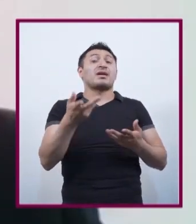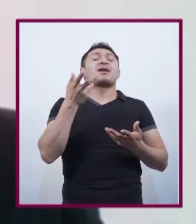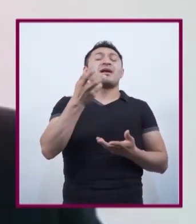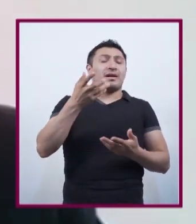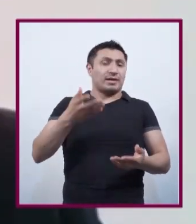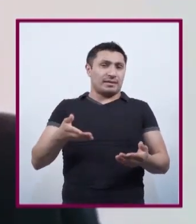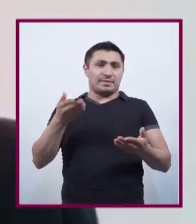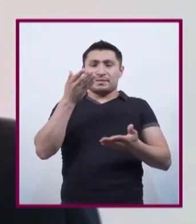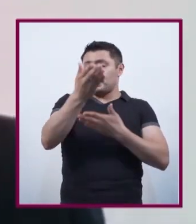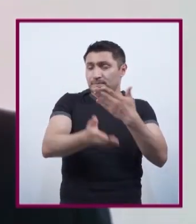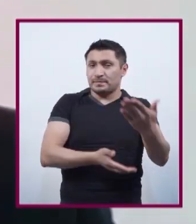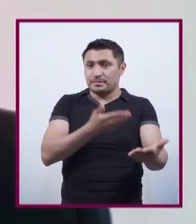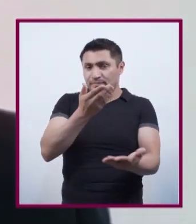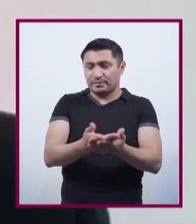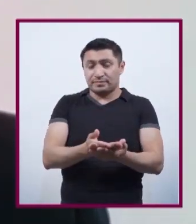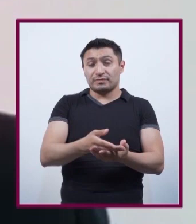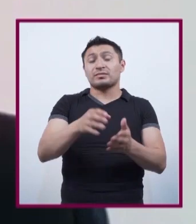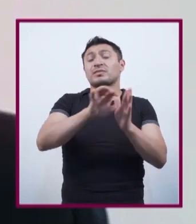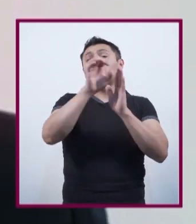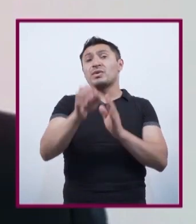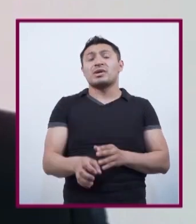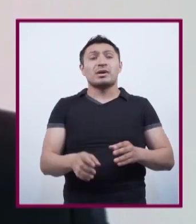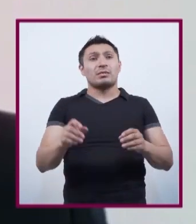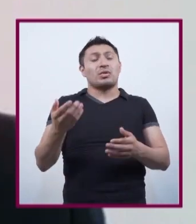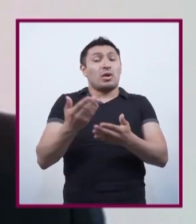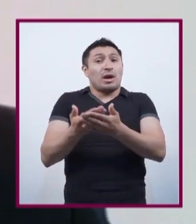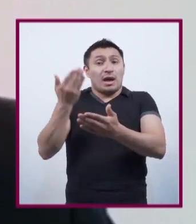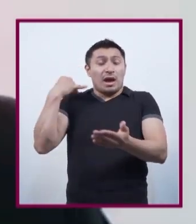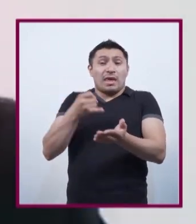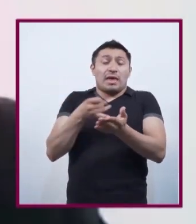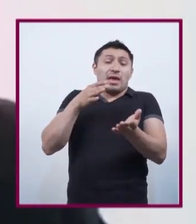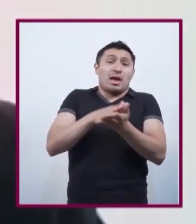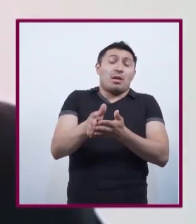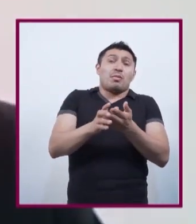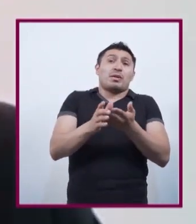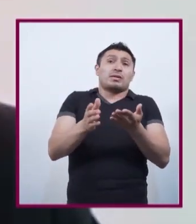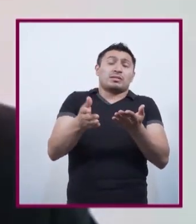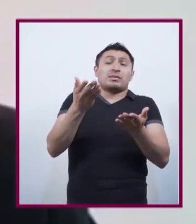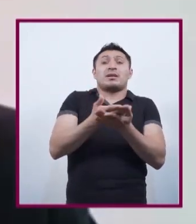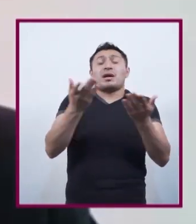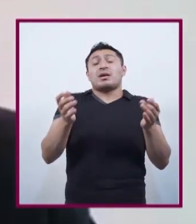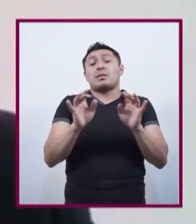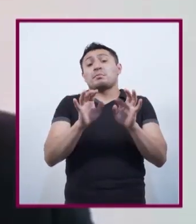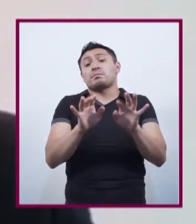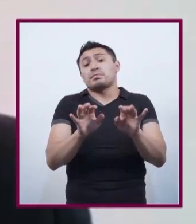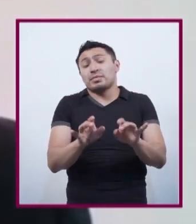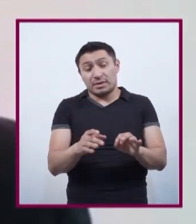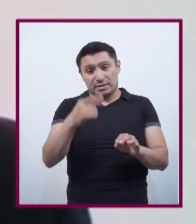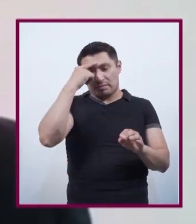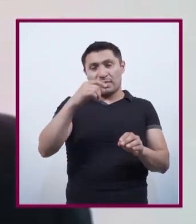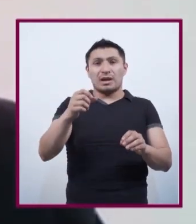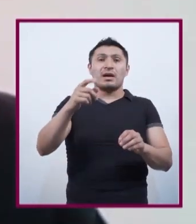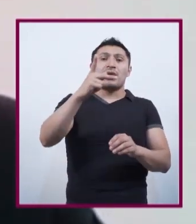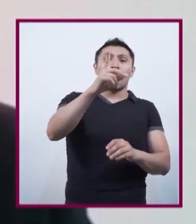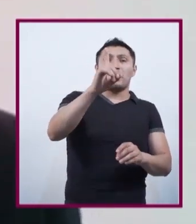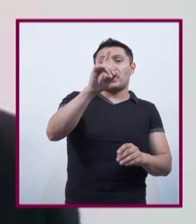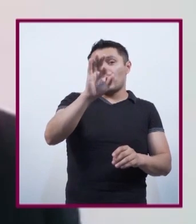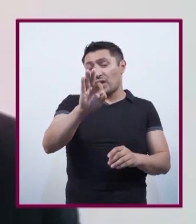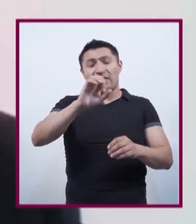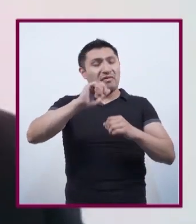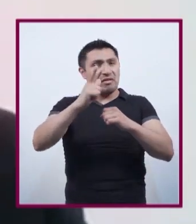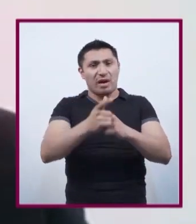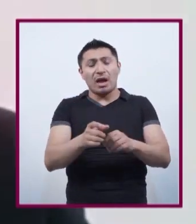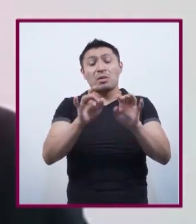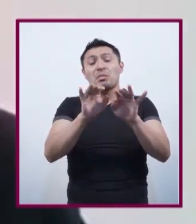usuarios. Esto significa que se digitalicen publicaciones que tienen, por ejemplo, mayor